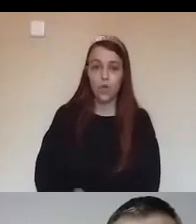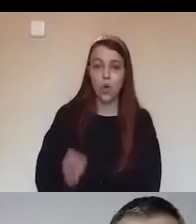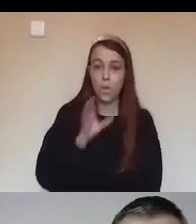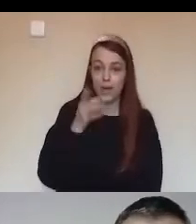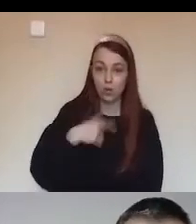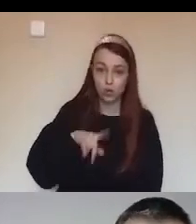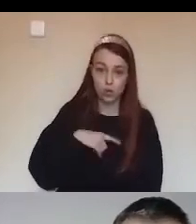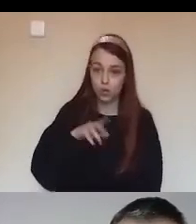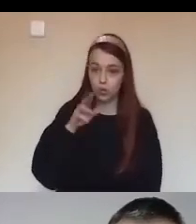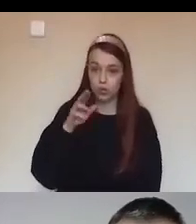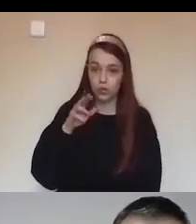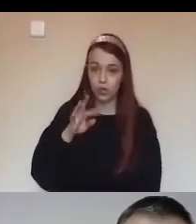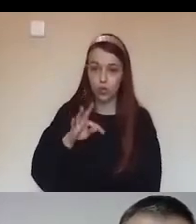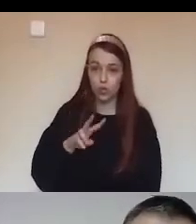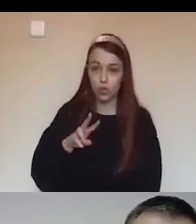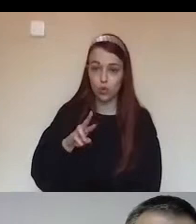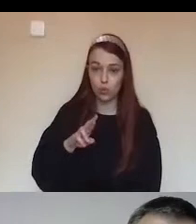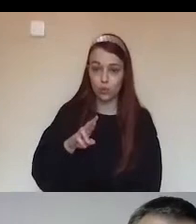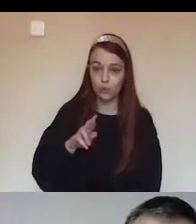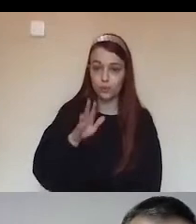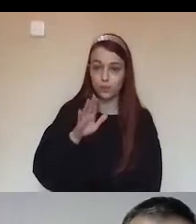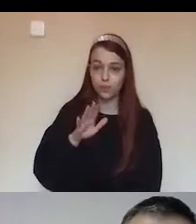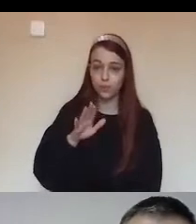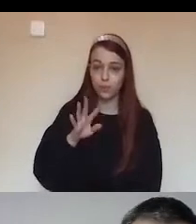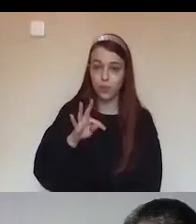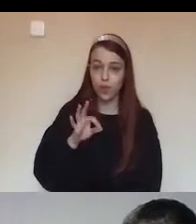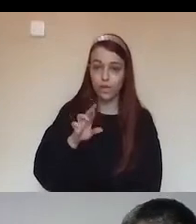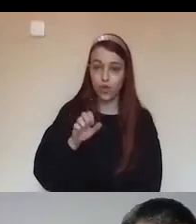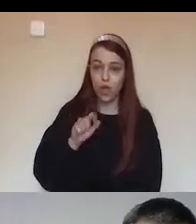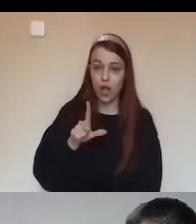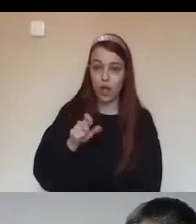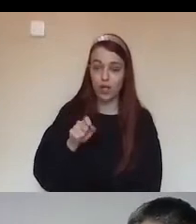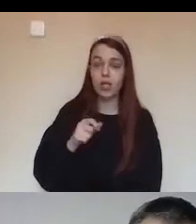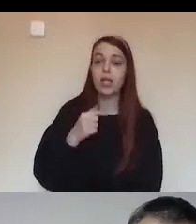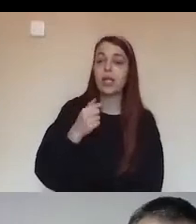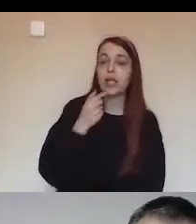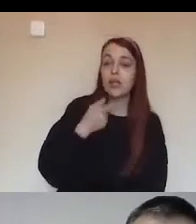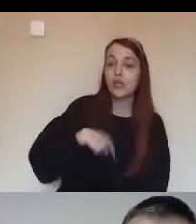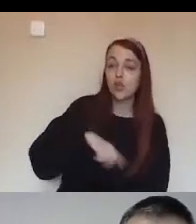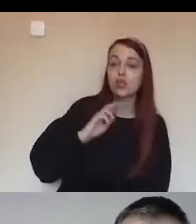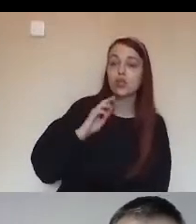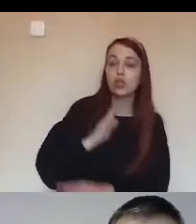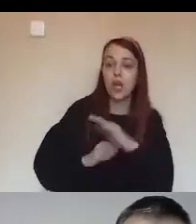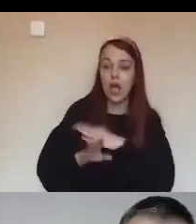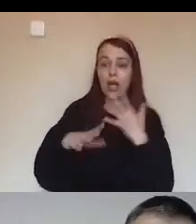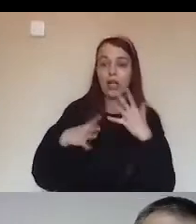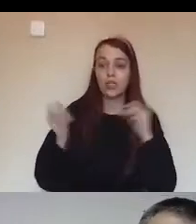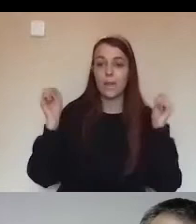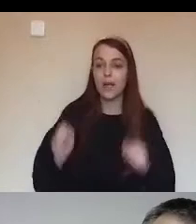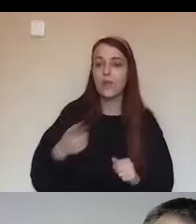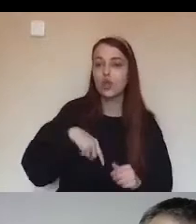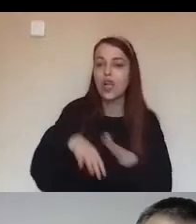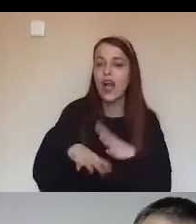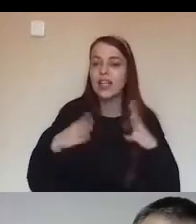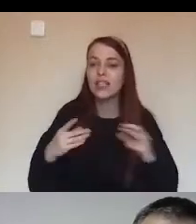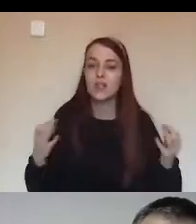permite también comunicar, no que somos accesibles, sino en qué somos accesibles. Es decir, tenemos X baños accesibles,